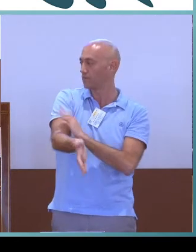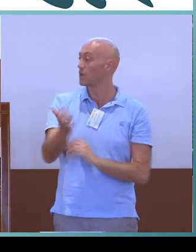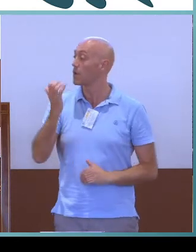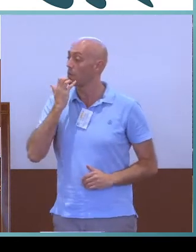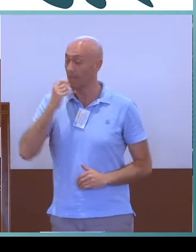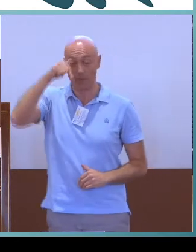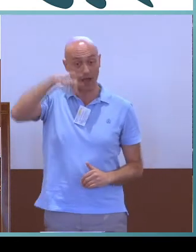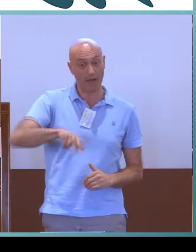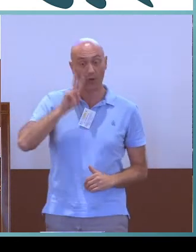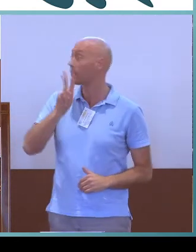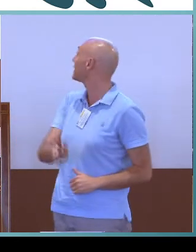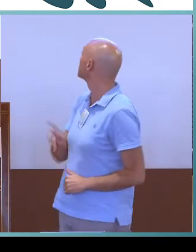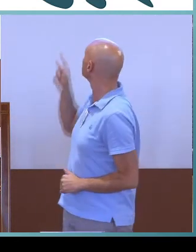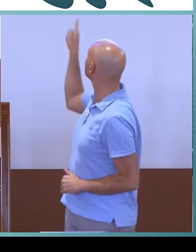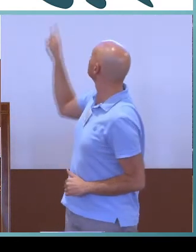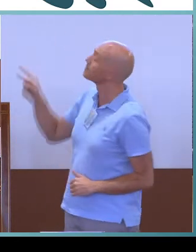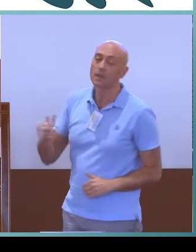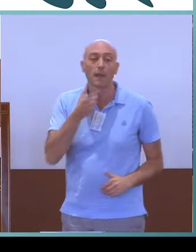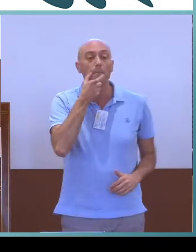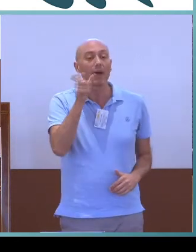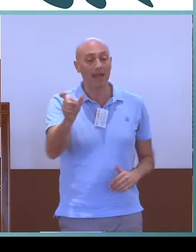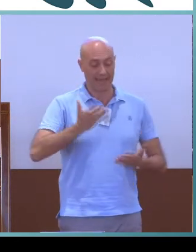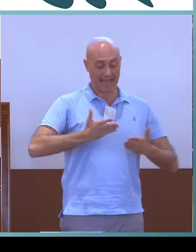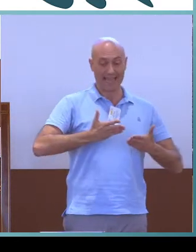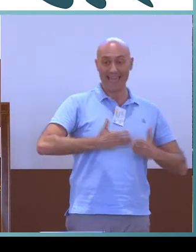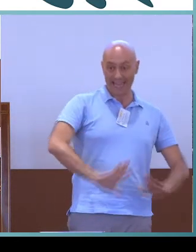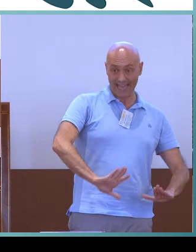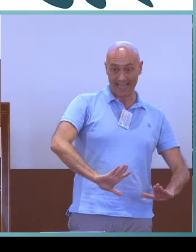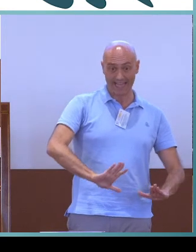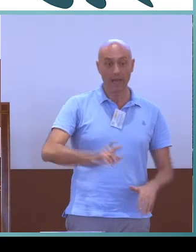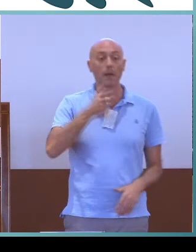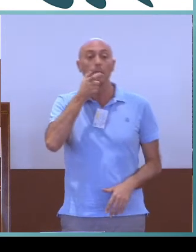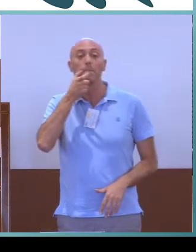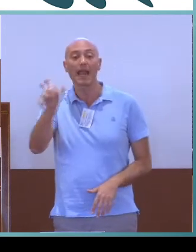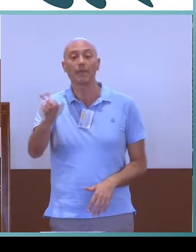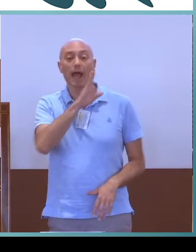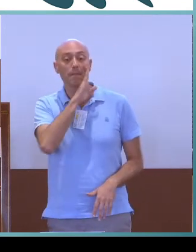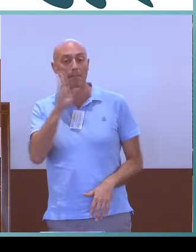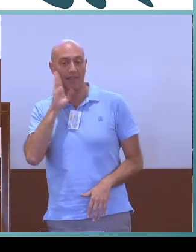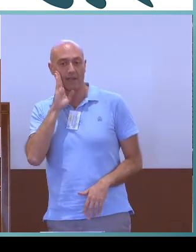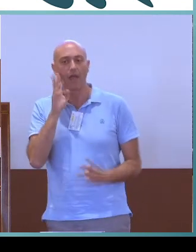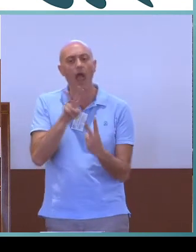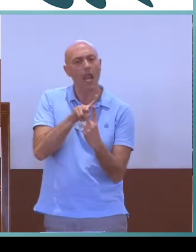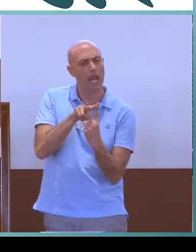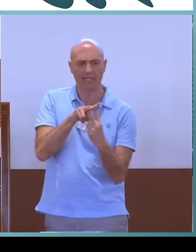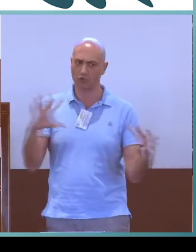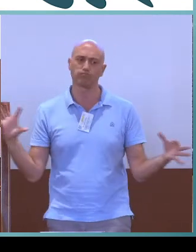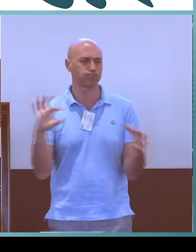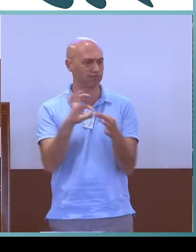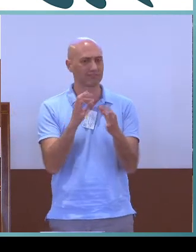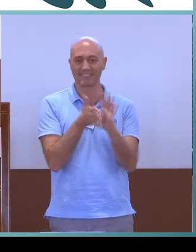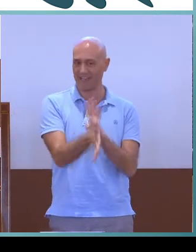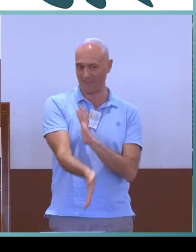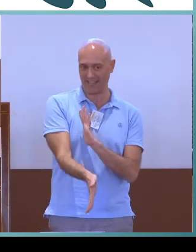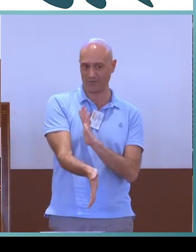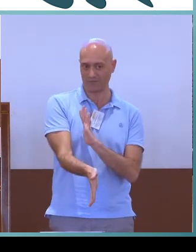había diferente y que los participantes no sabían es que, por ejemplo, hija y madre tenían en su traducción